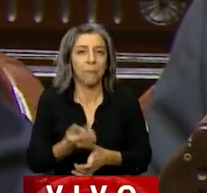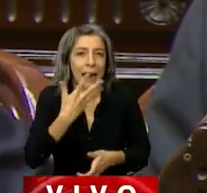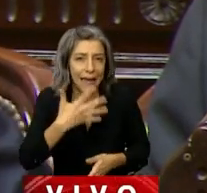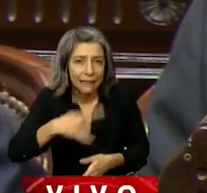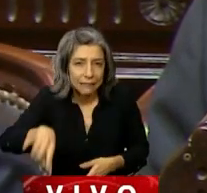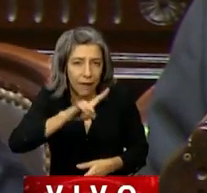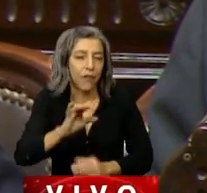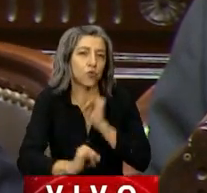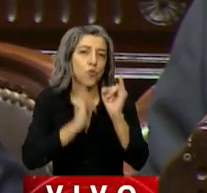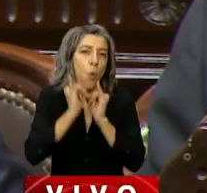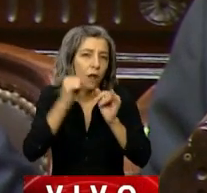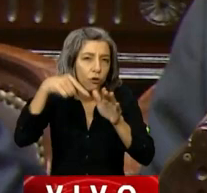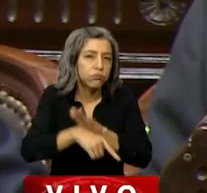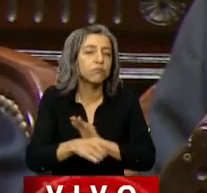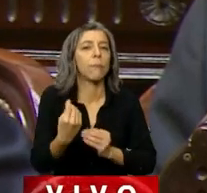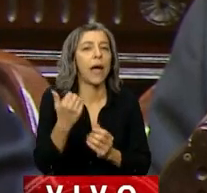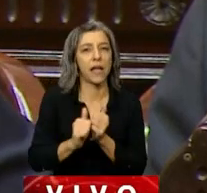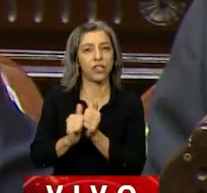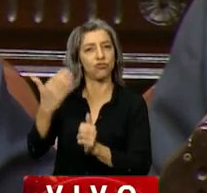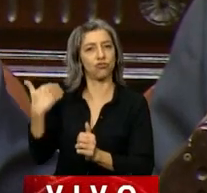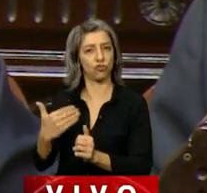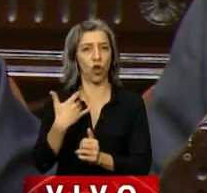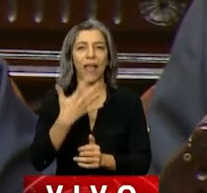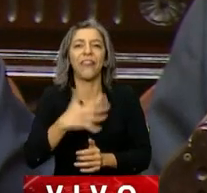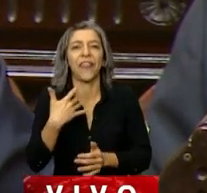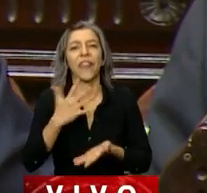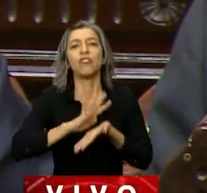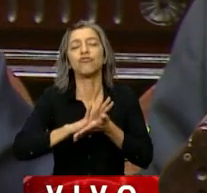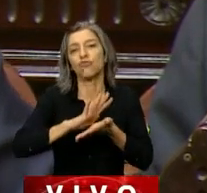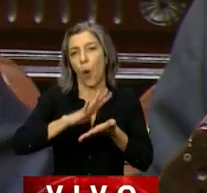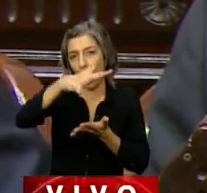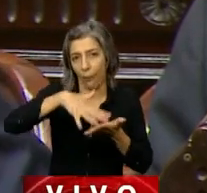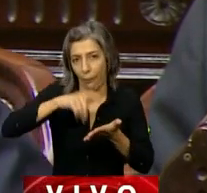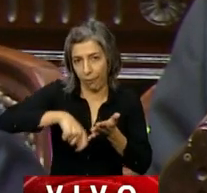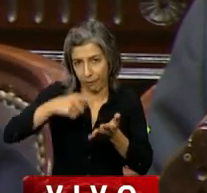entre todos, les voy a contar un poco la historia de del convenio anterior.